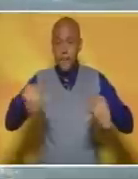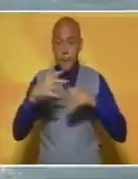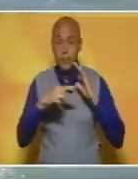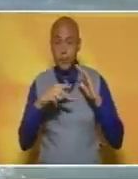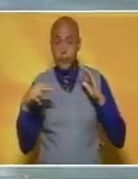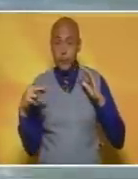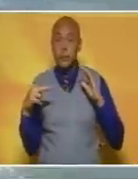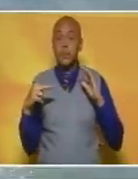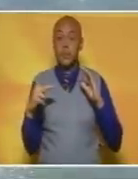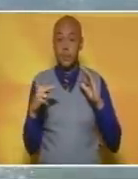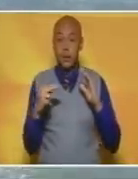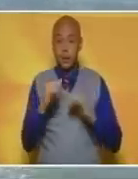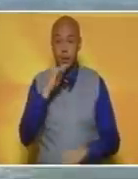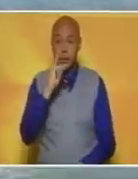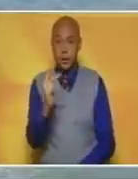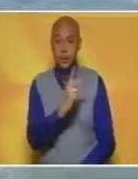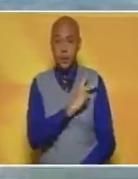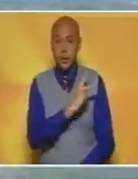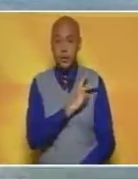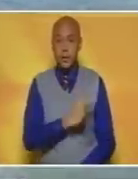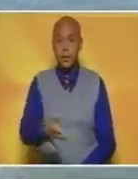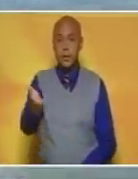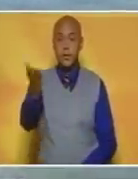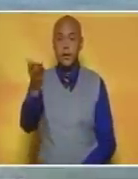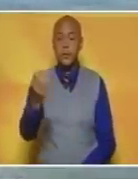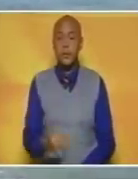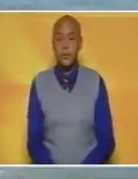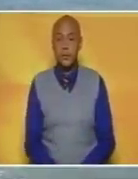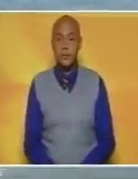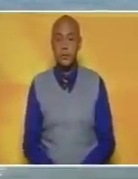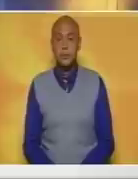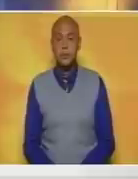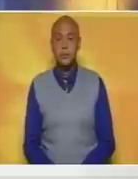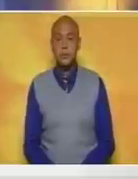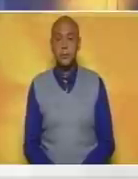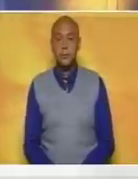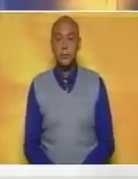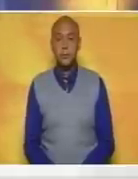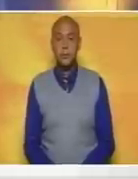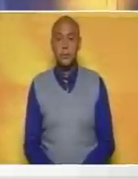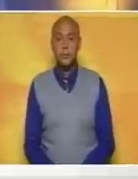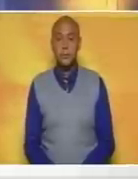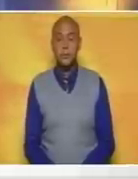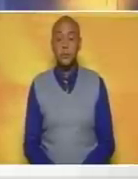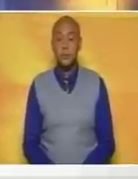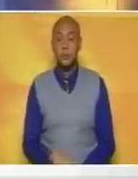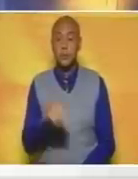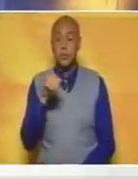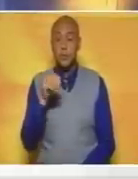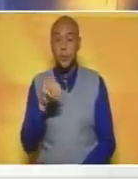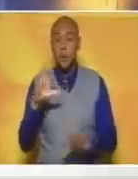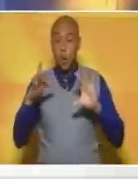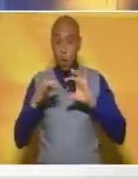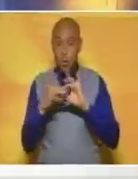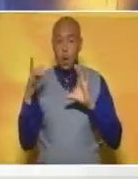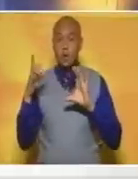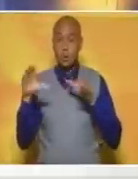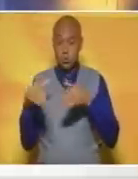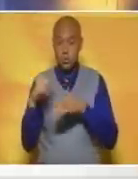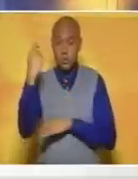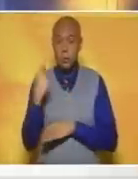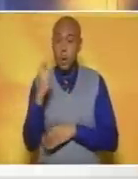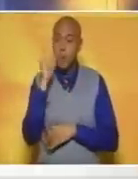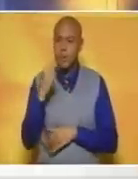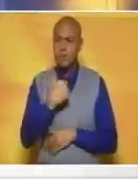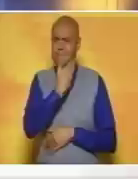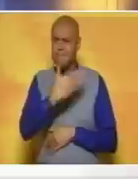Chuspa 102.9, Orlefran Amaya, Noticiero Venevisión. La Unión Interparlamentaria rechazó las